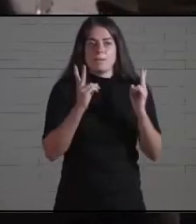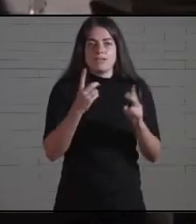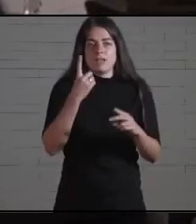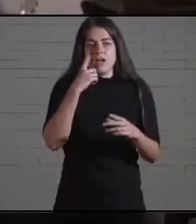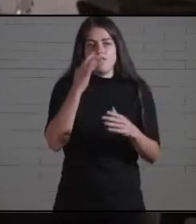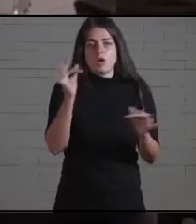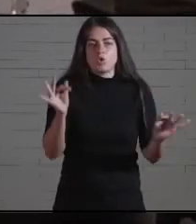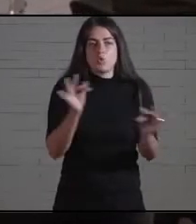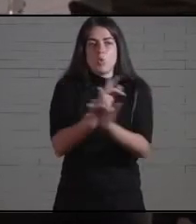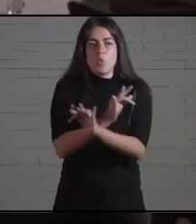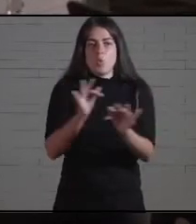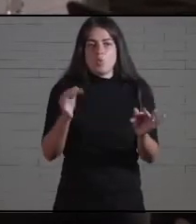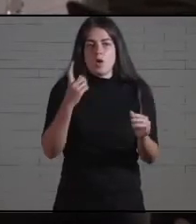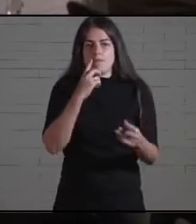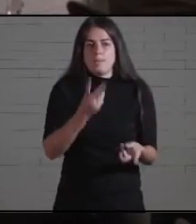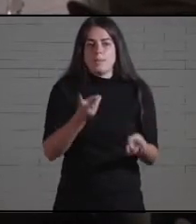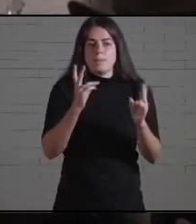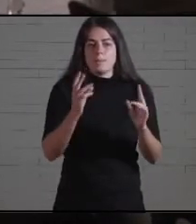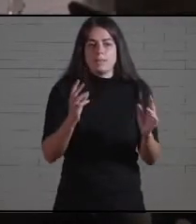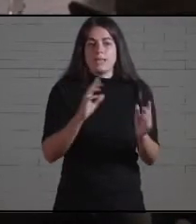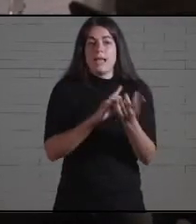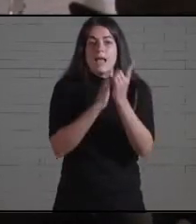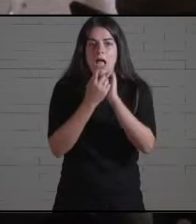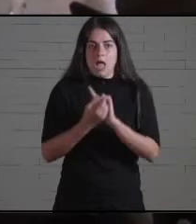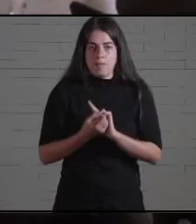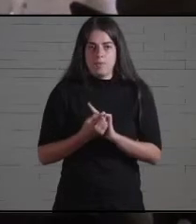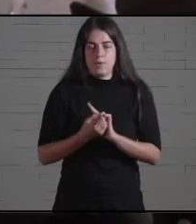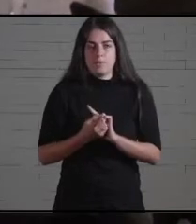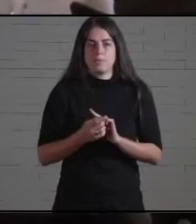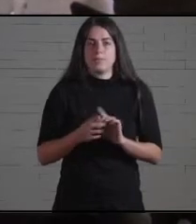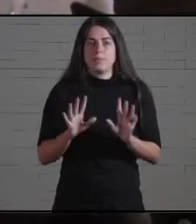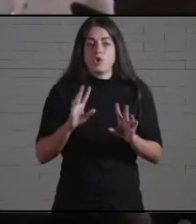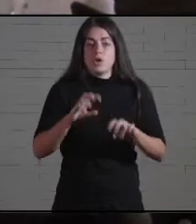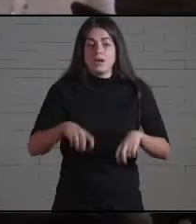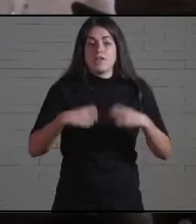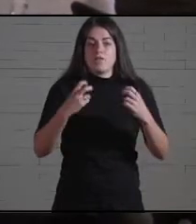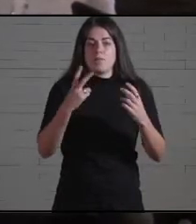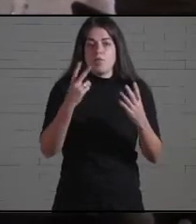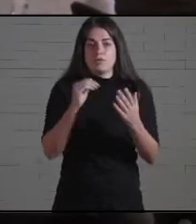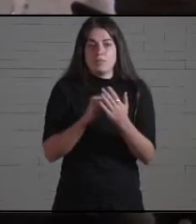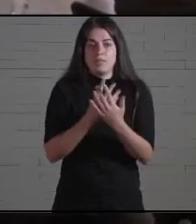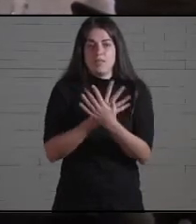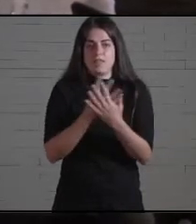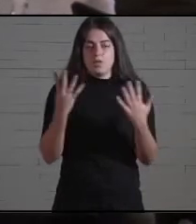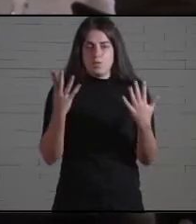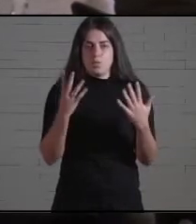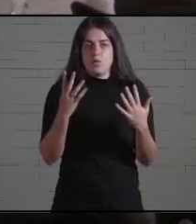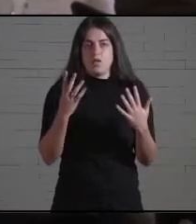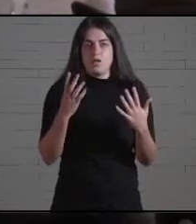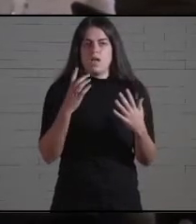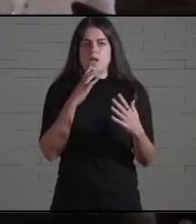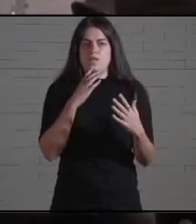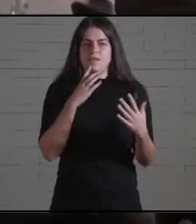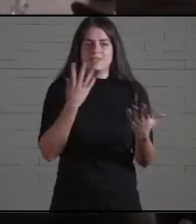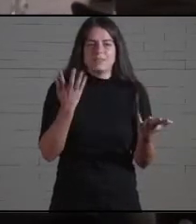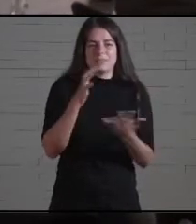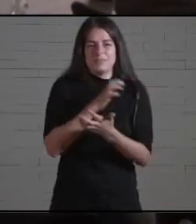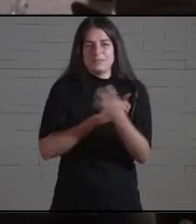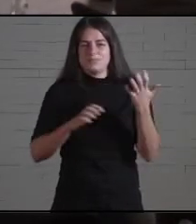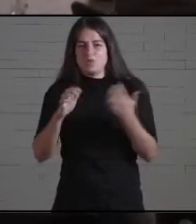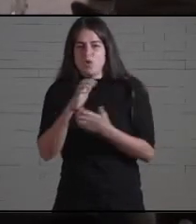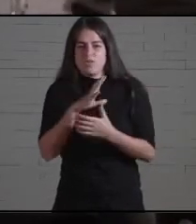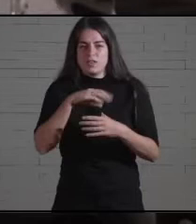de turno. Pero desde su reforma en 2019 está causando bastante conflictos dentro de